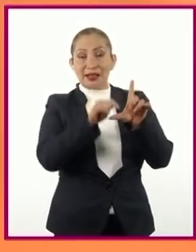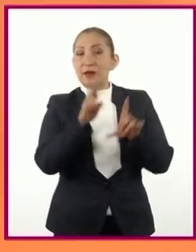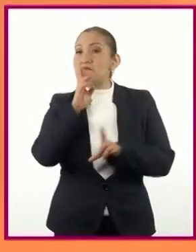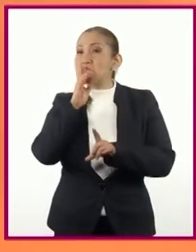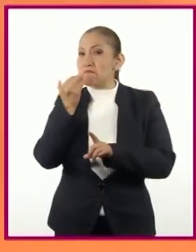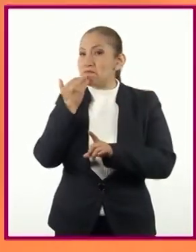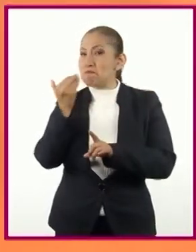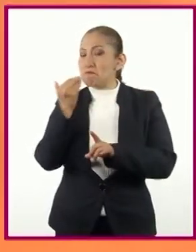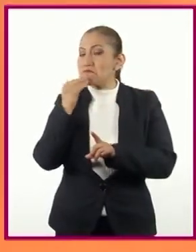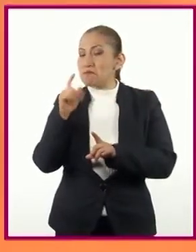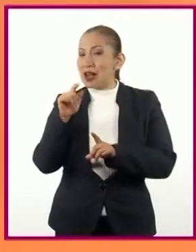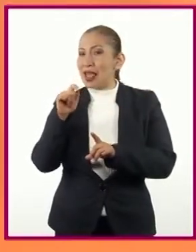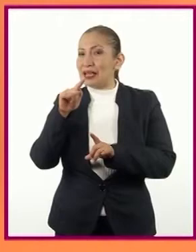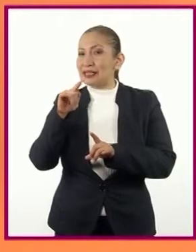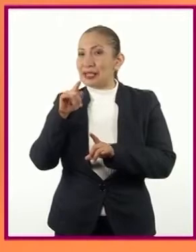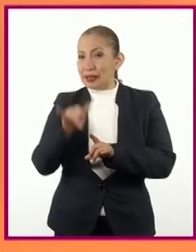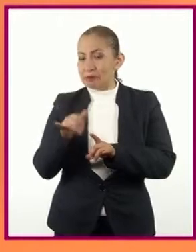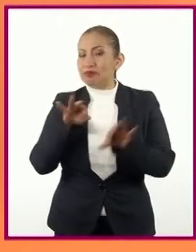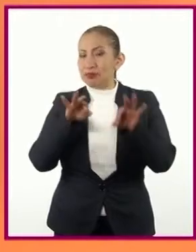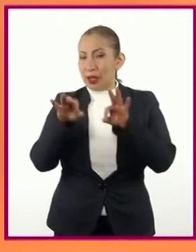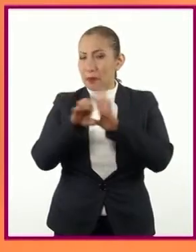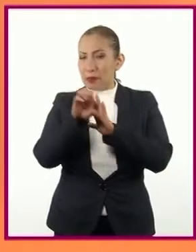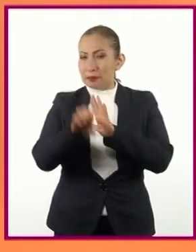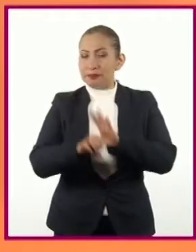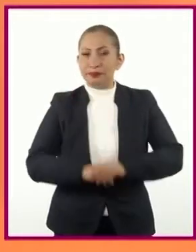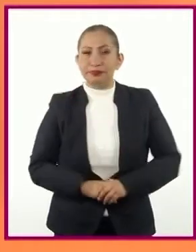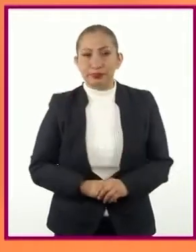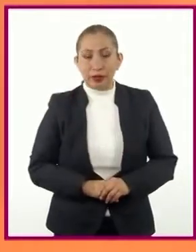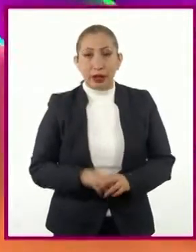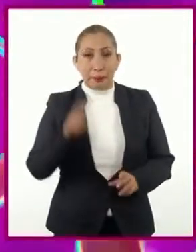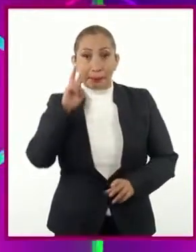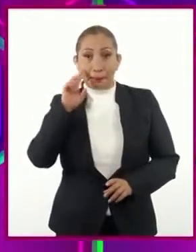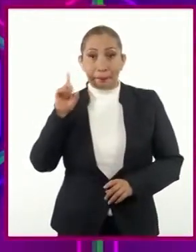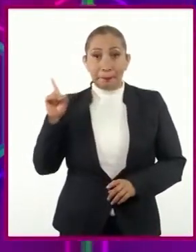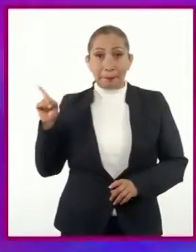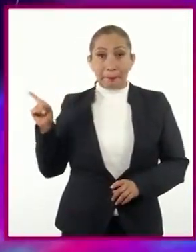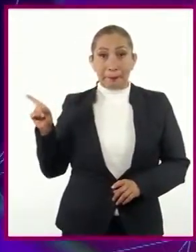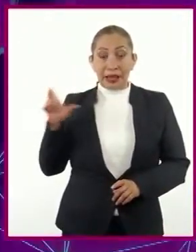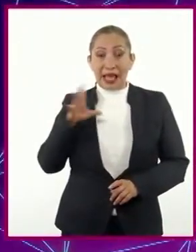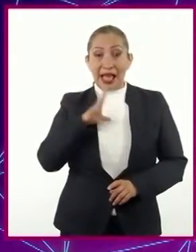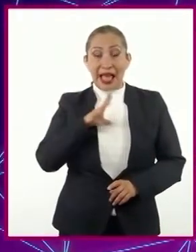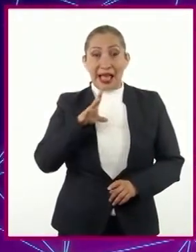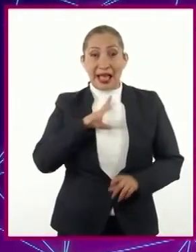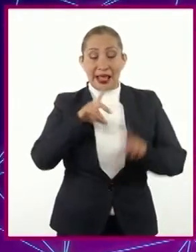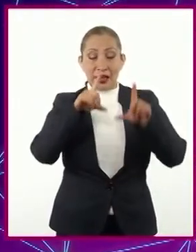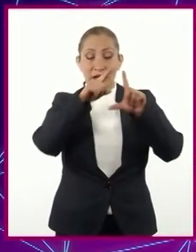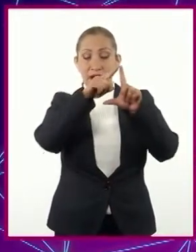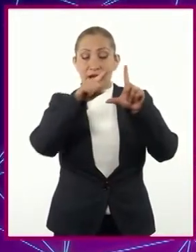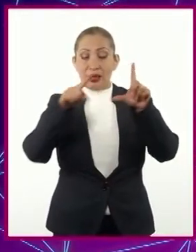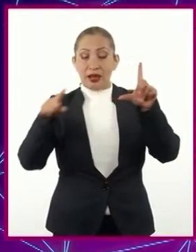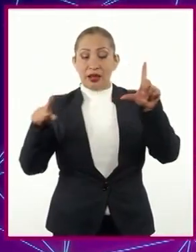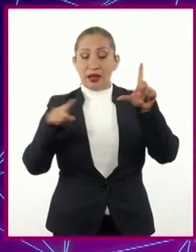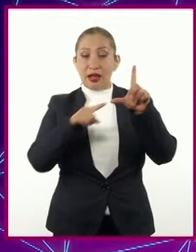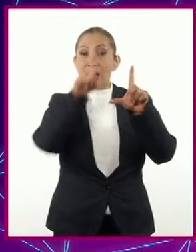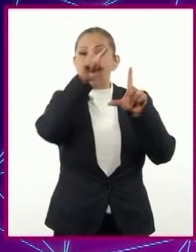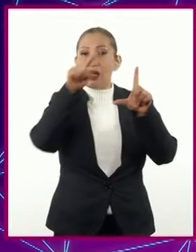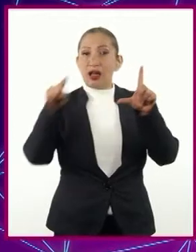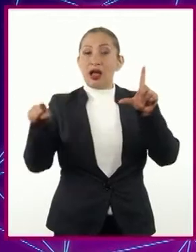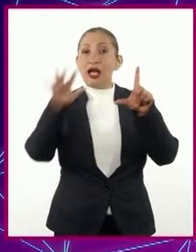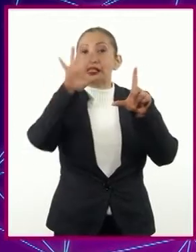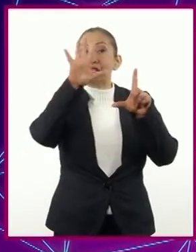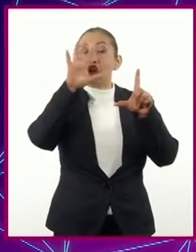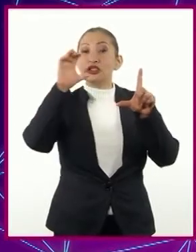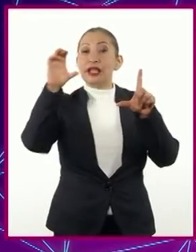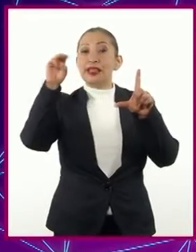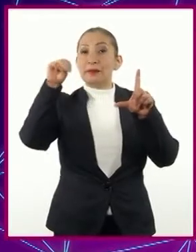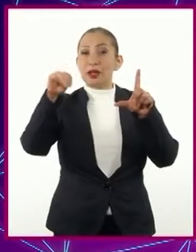Respuesta correcta, Leslie. Trabajemos un ejemplo. En la imagen está un triángulo rectángulo cuya hipotenusa es igual a 5